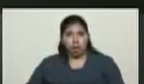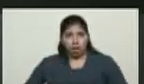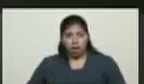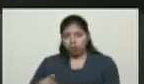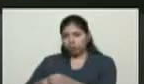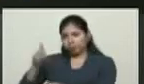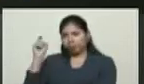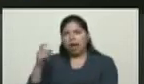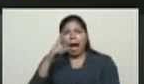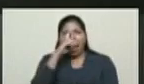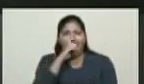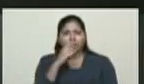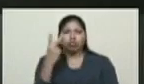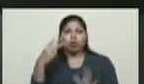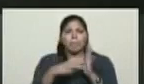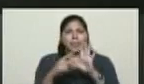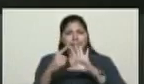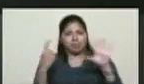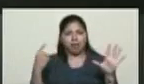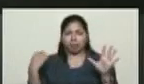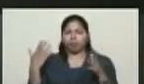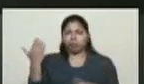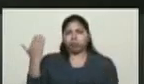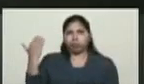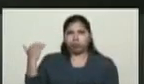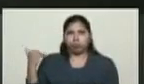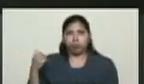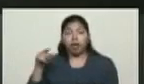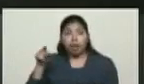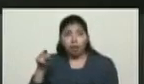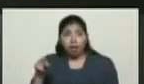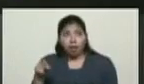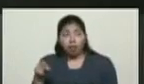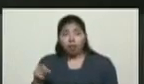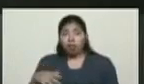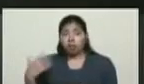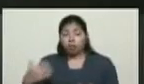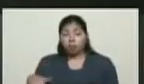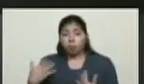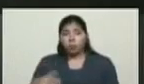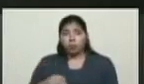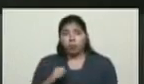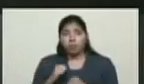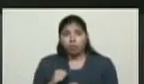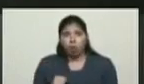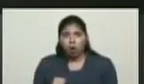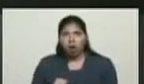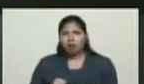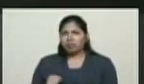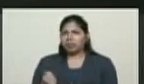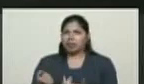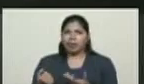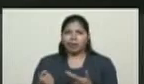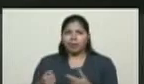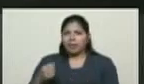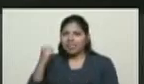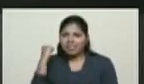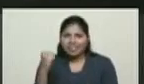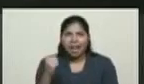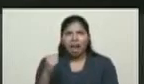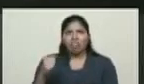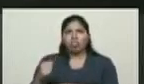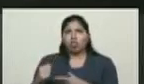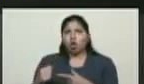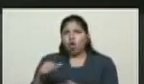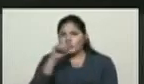2006, además de poseer un amplio prontuario policial por los delitos de homicidio,